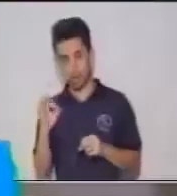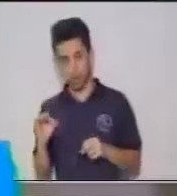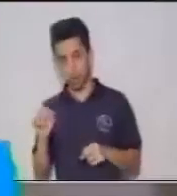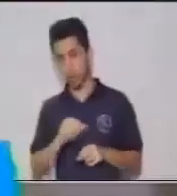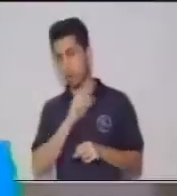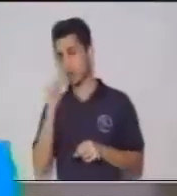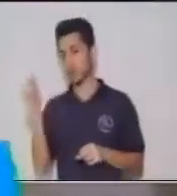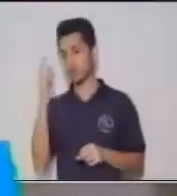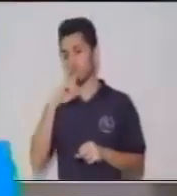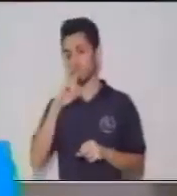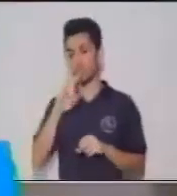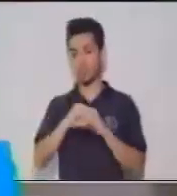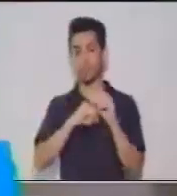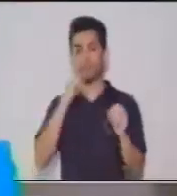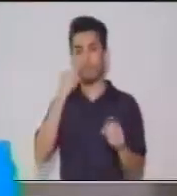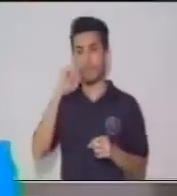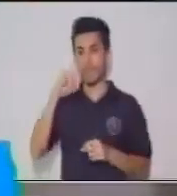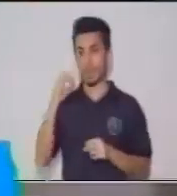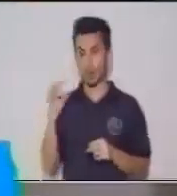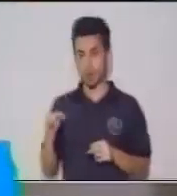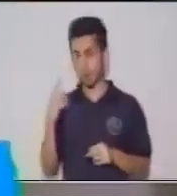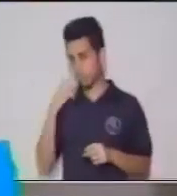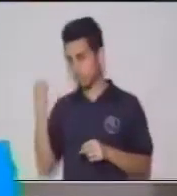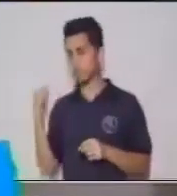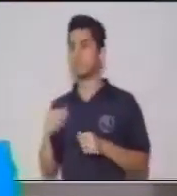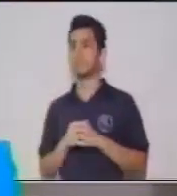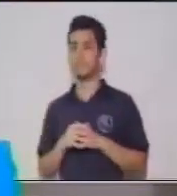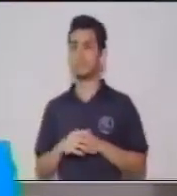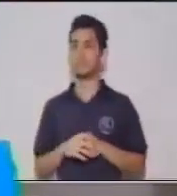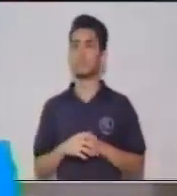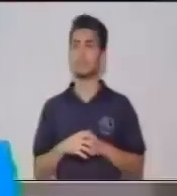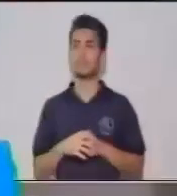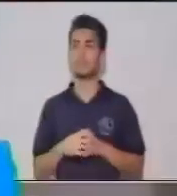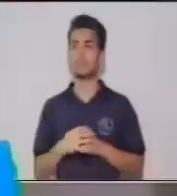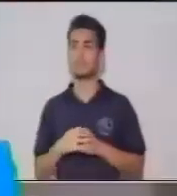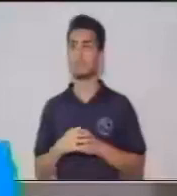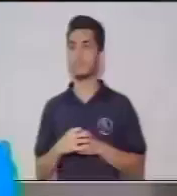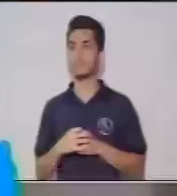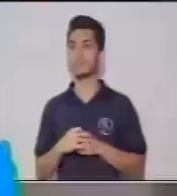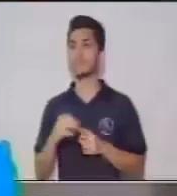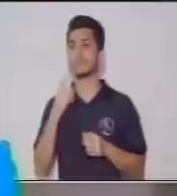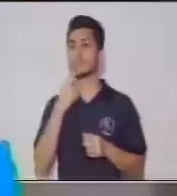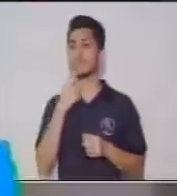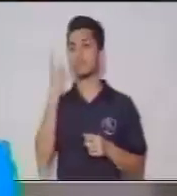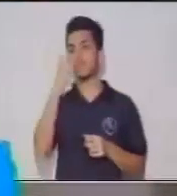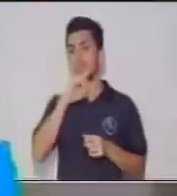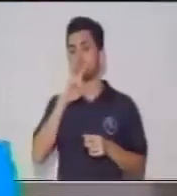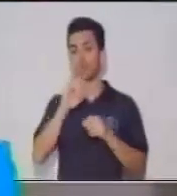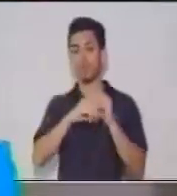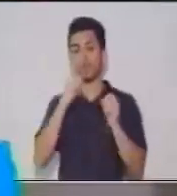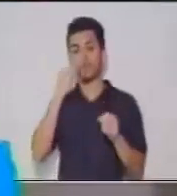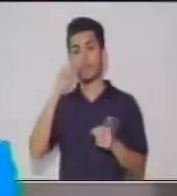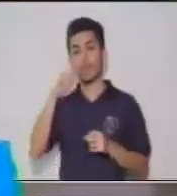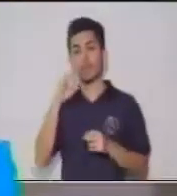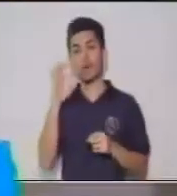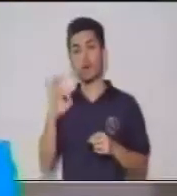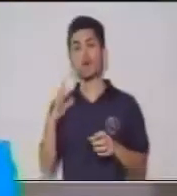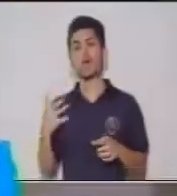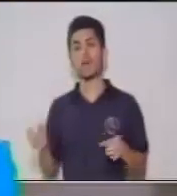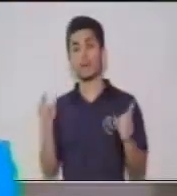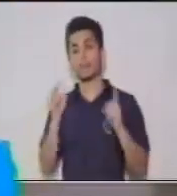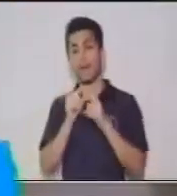¿No? Bueno, aquí lo vamos a aprender también. Nos dice que los sufijos son las palabras